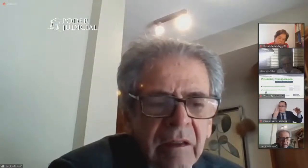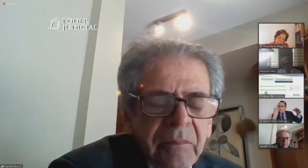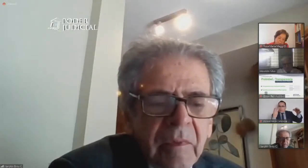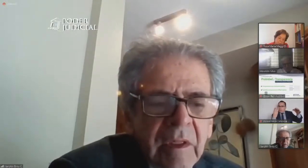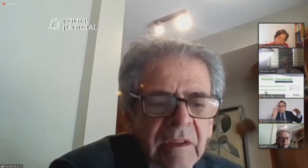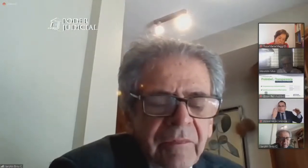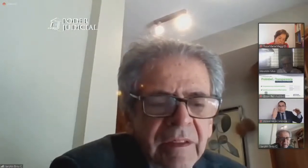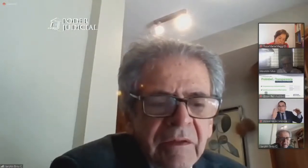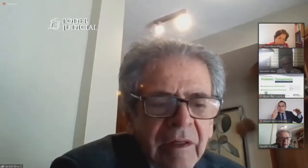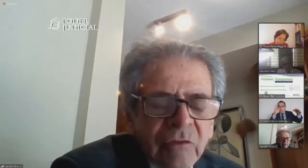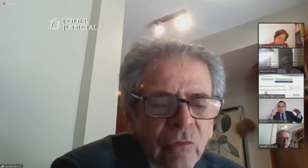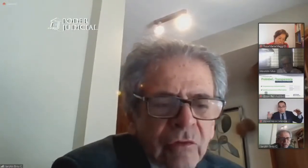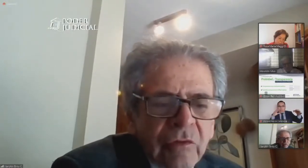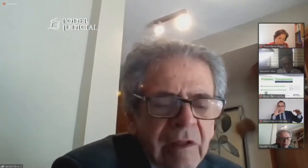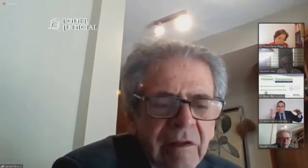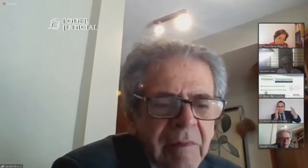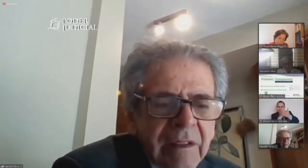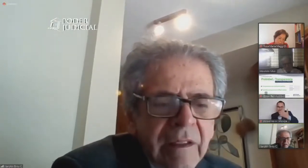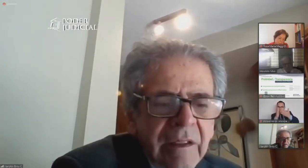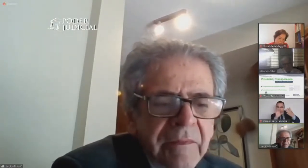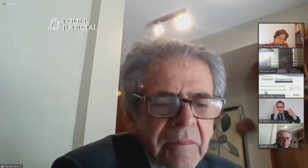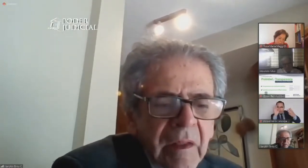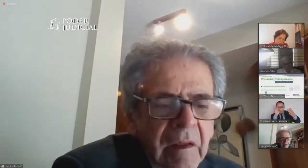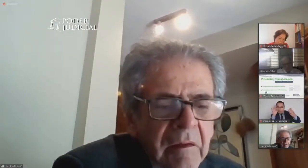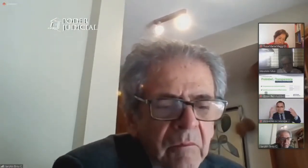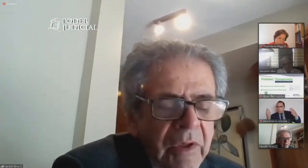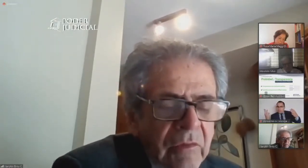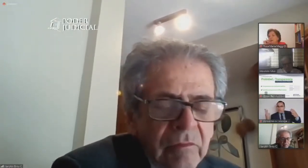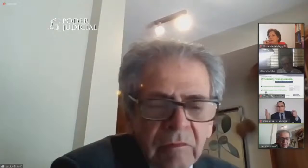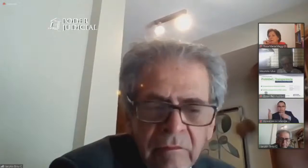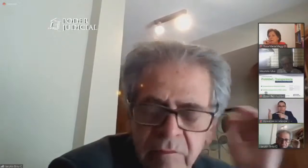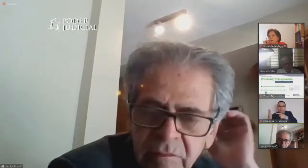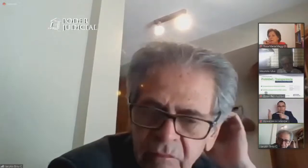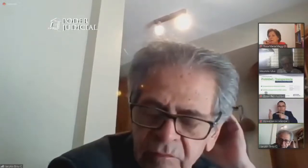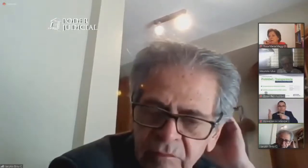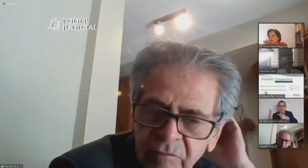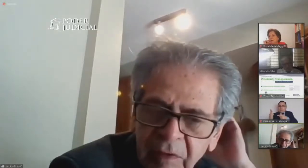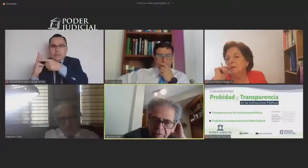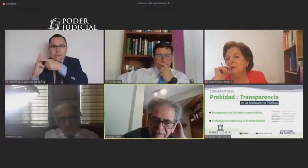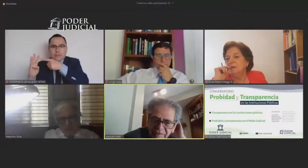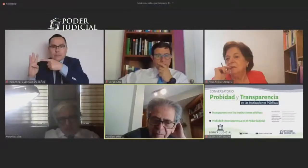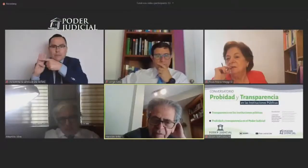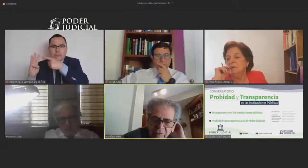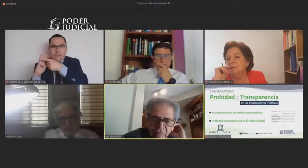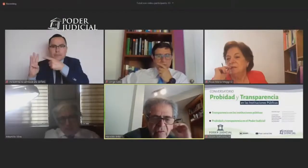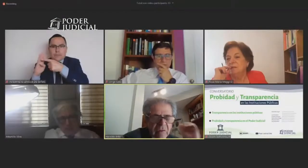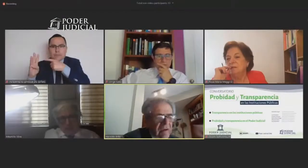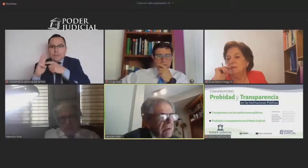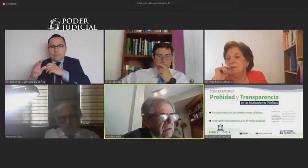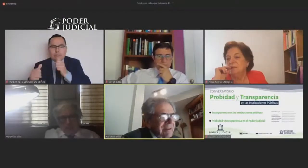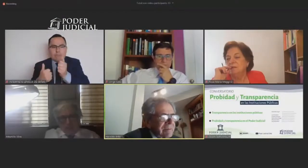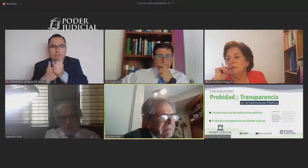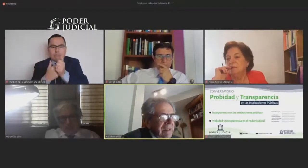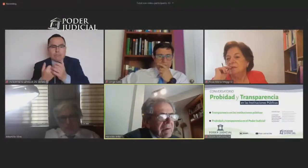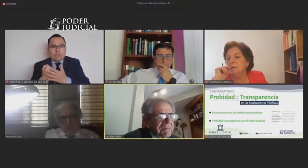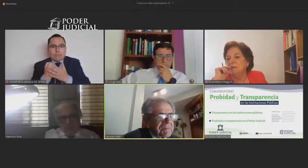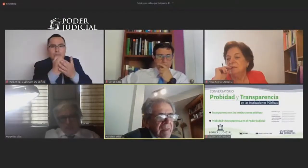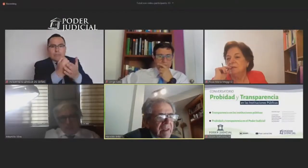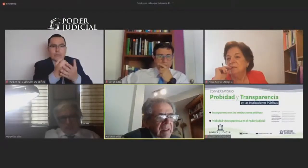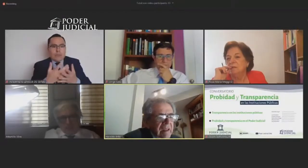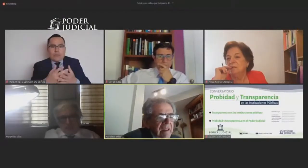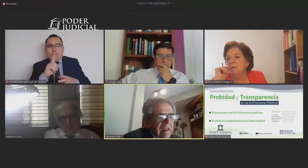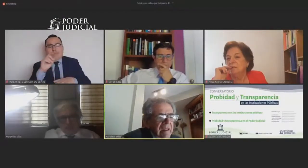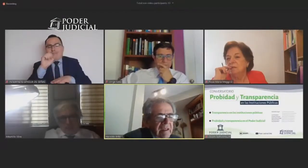que en definitiva resultó nada más que bueno, un favorecimiento